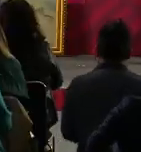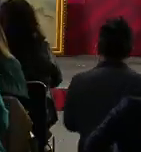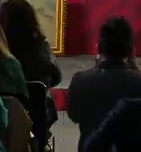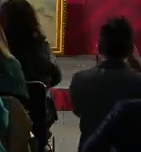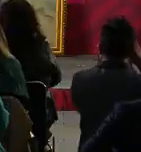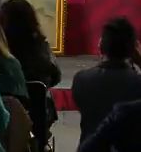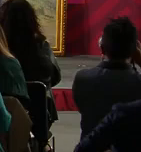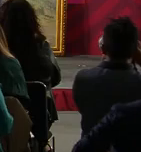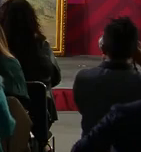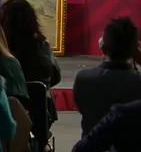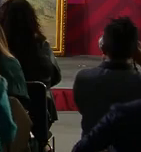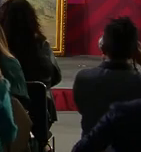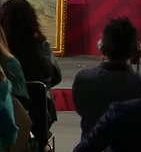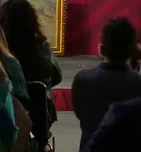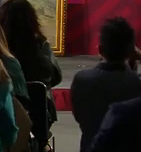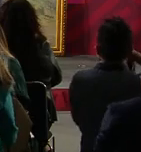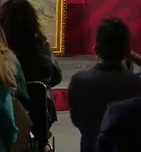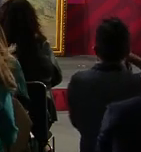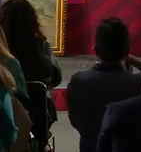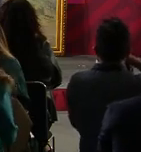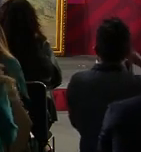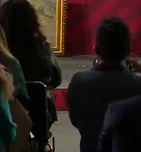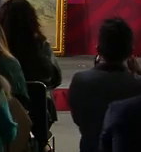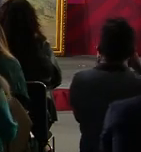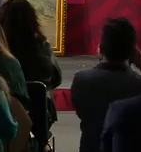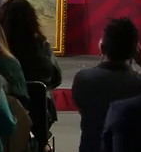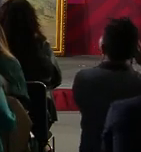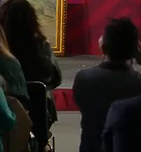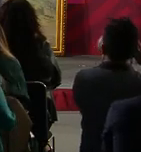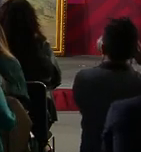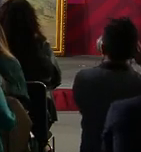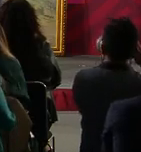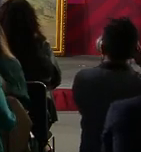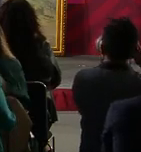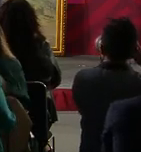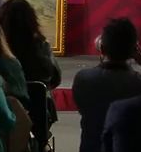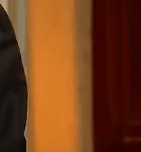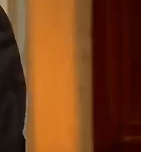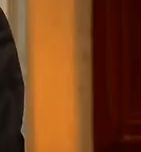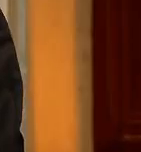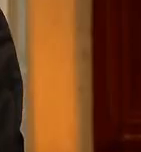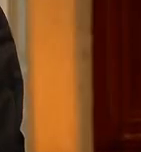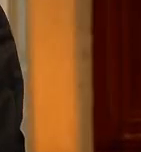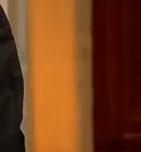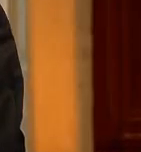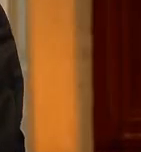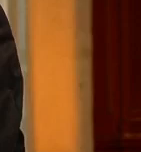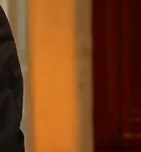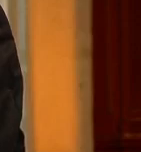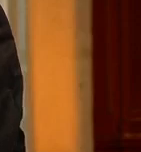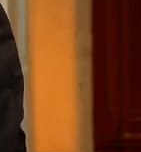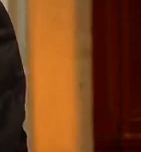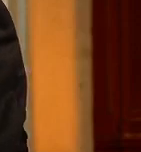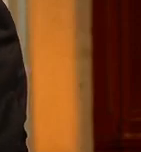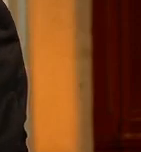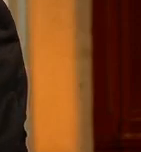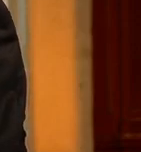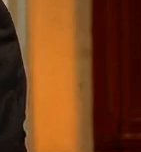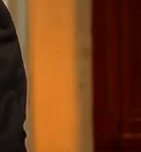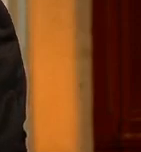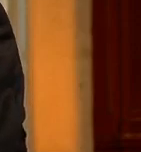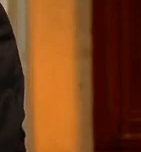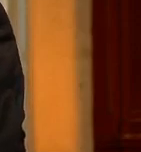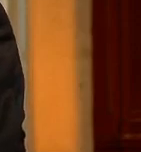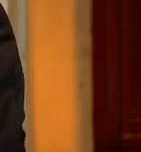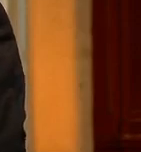estados donde estoy, estado de gira, se lo agradezco mucho. A Jesús, al discurso